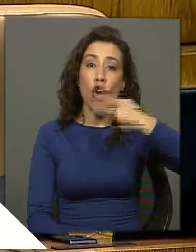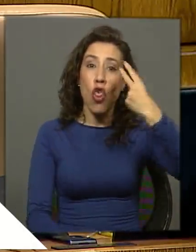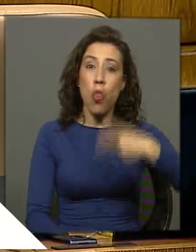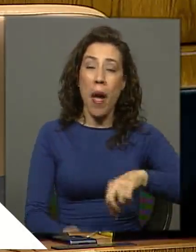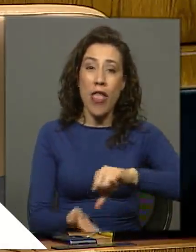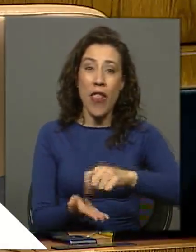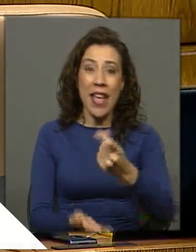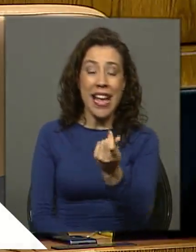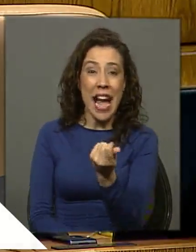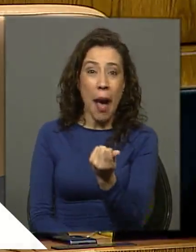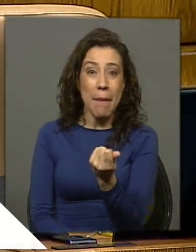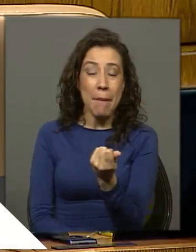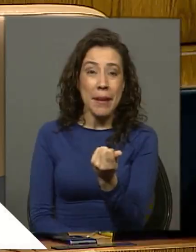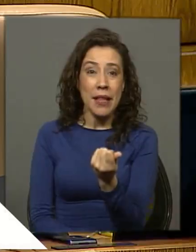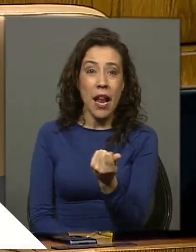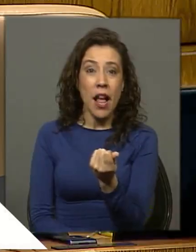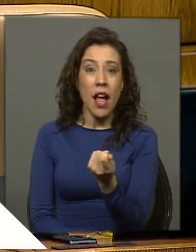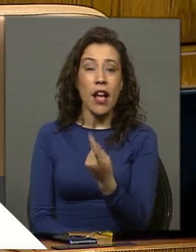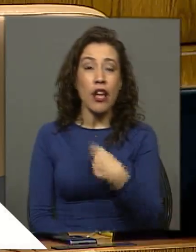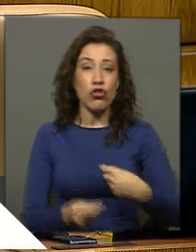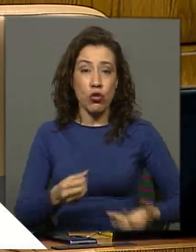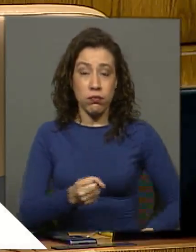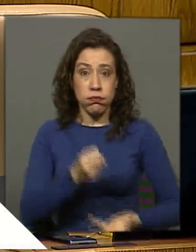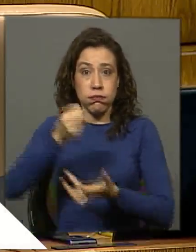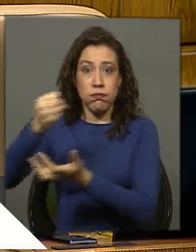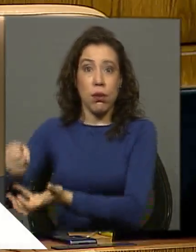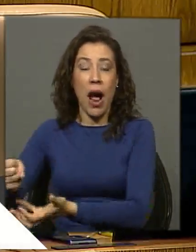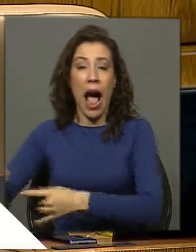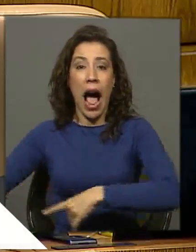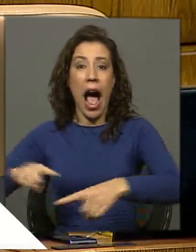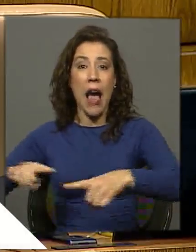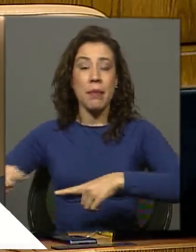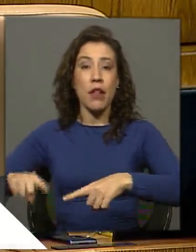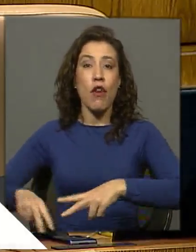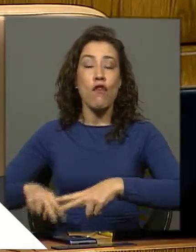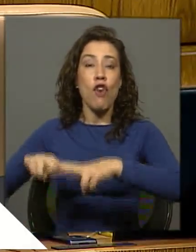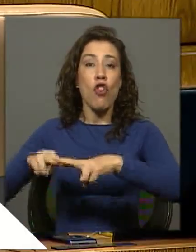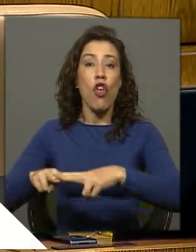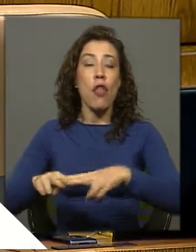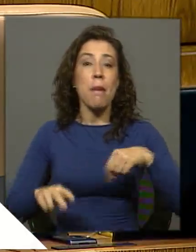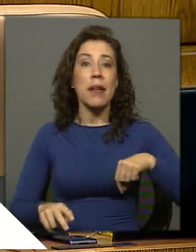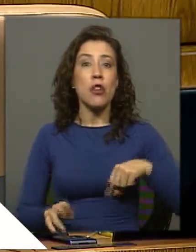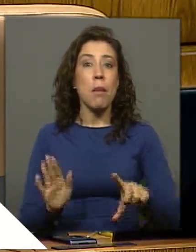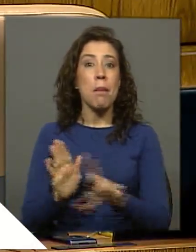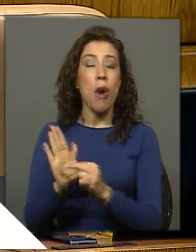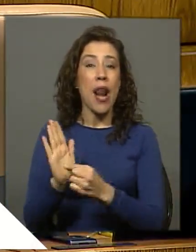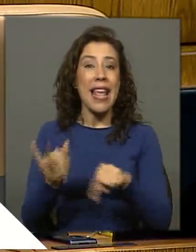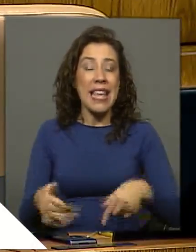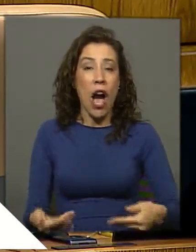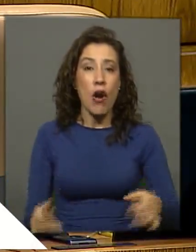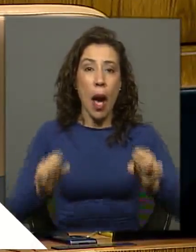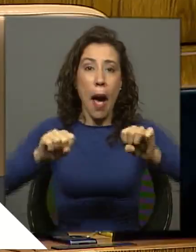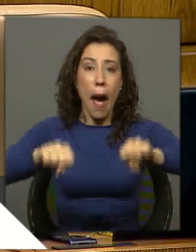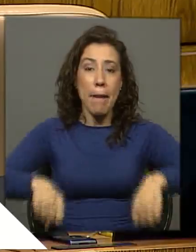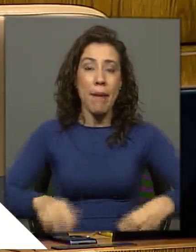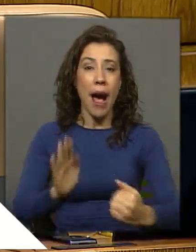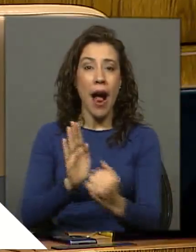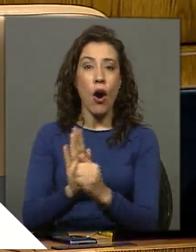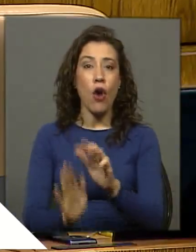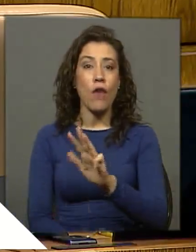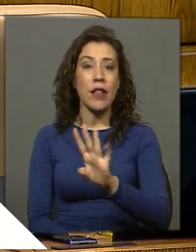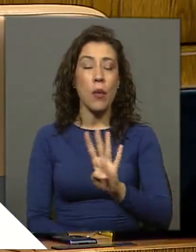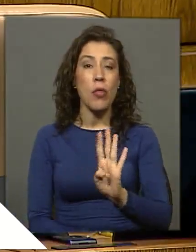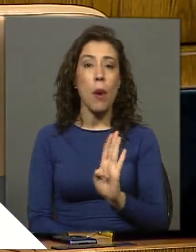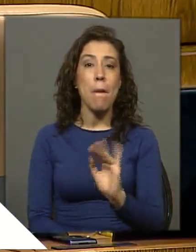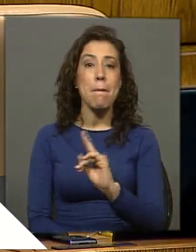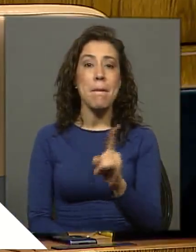capital que ponemos en la administradora de fondos de pensiones hoy día por una ley que nosotros estamos acá aprobando en este artículo 94